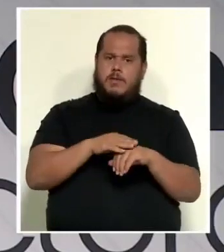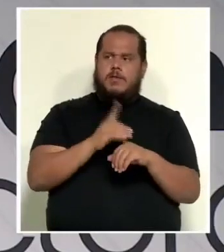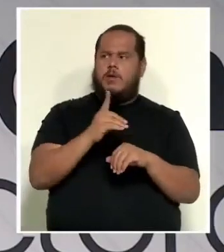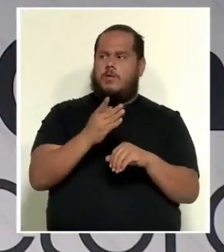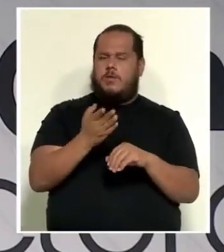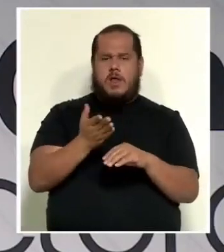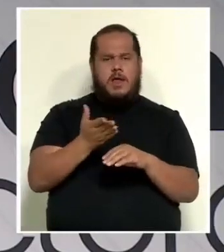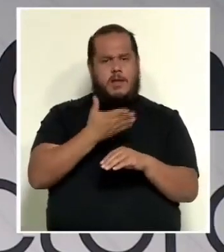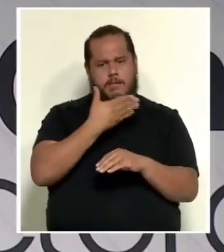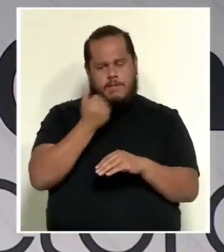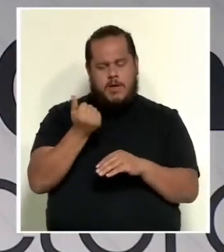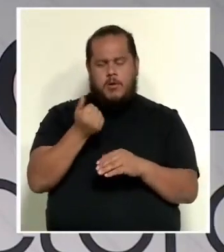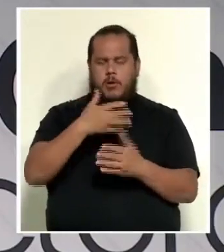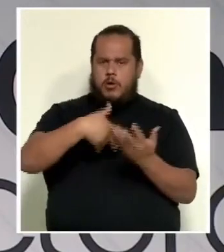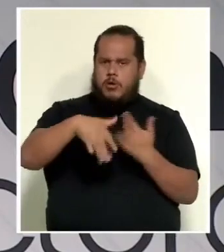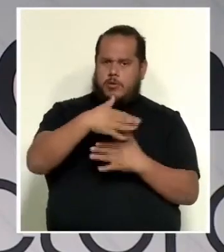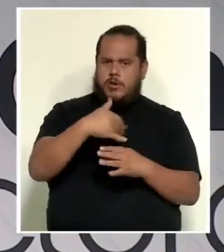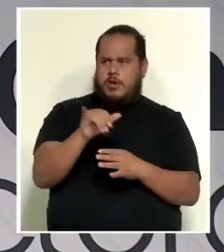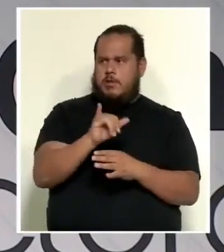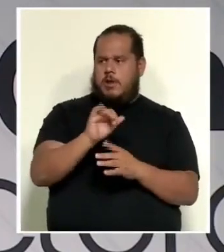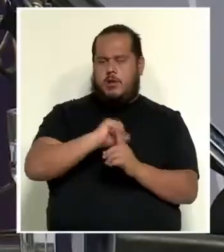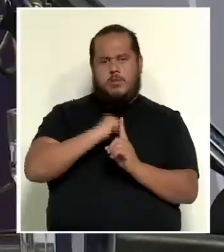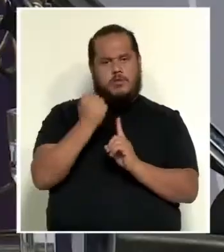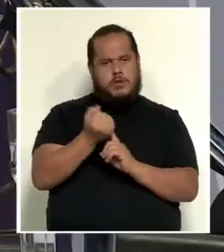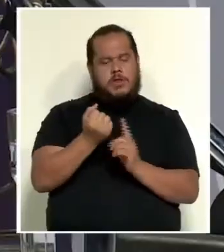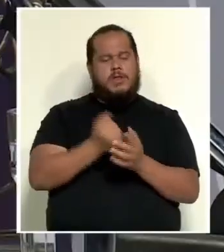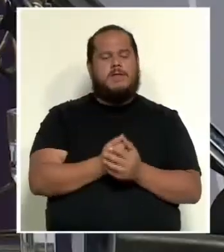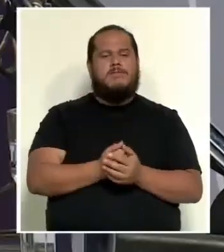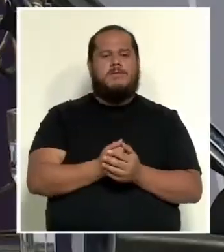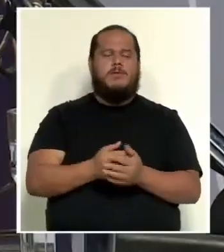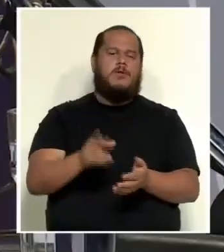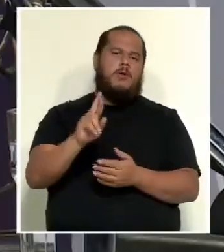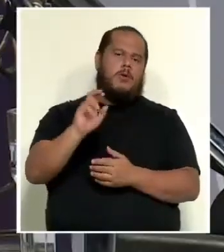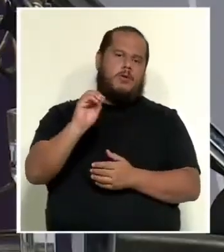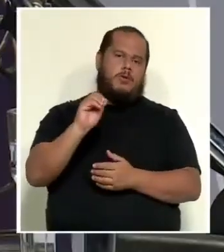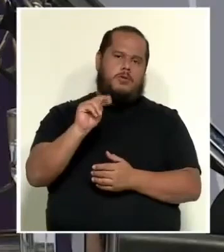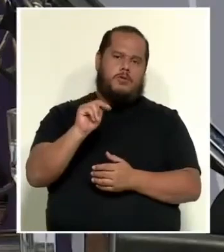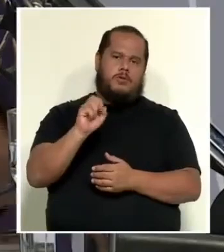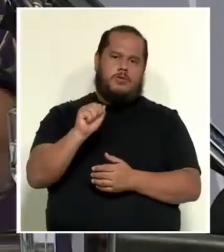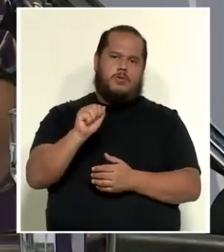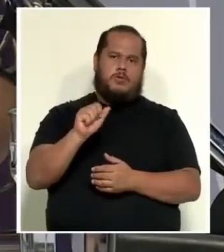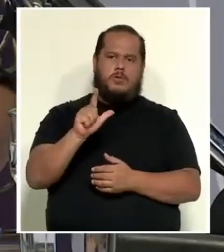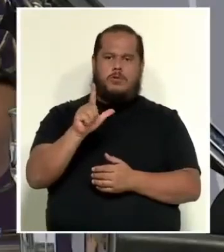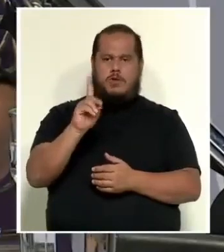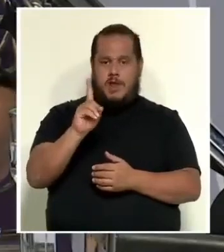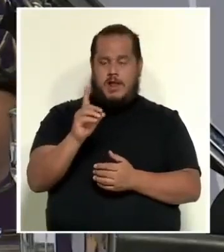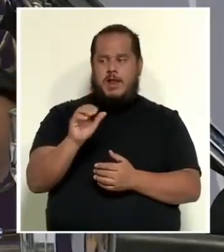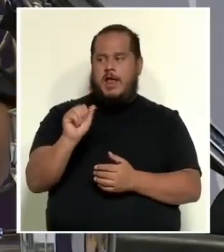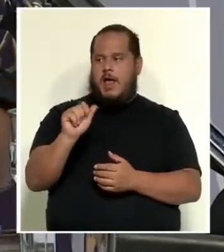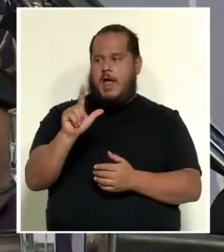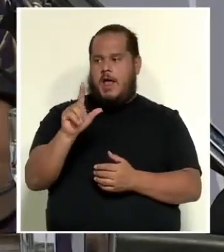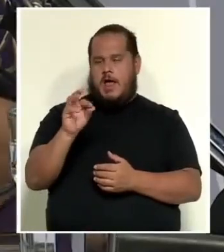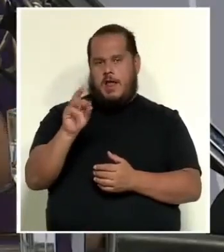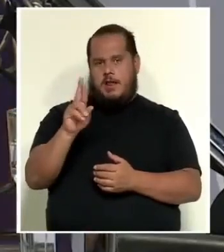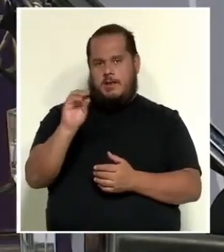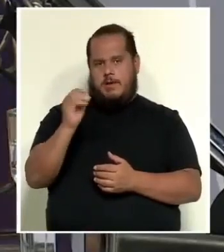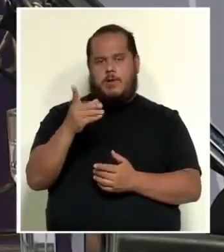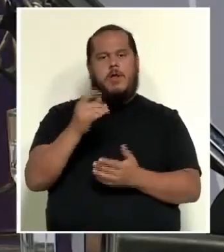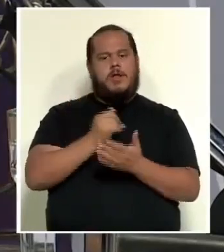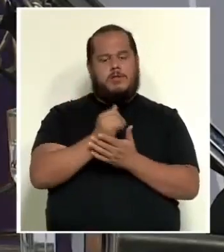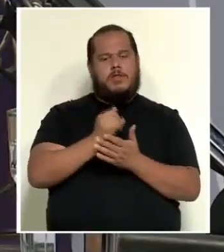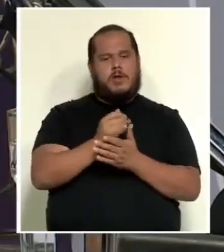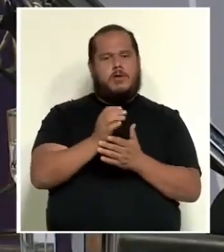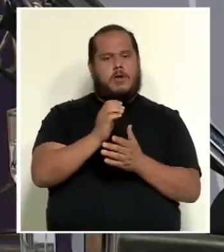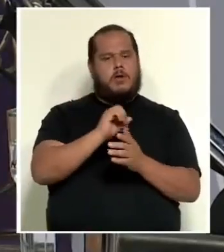mejor convivencia como sociedad. Ronald Alfaro, muchísimas gracias. Ronald Alfaro, investigador del Estado de